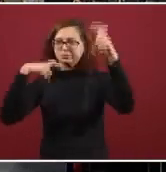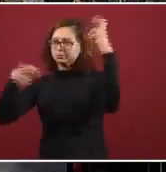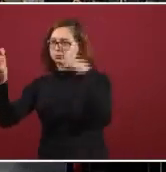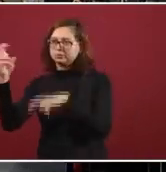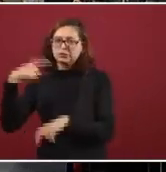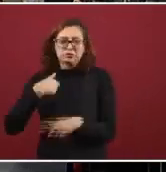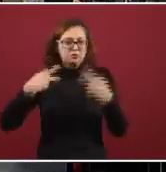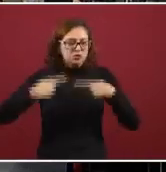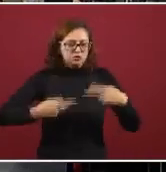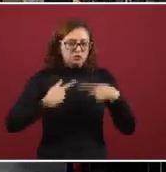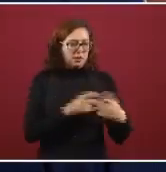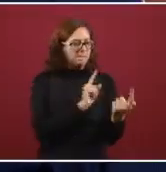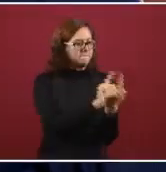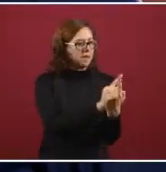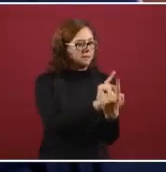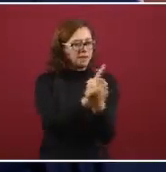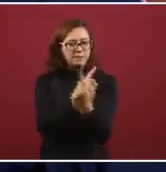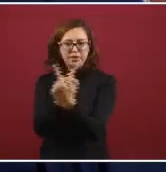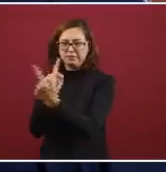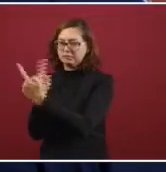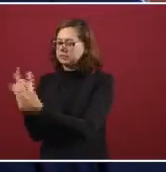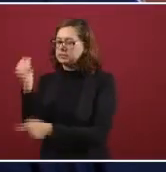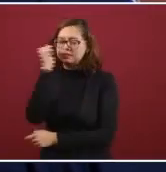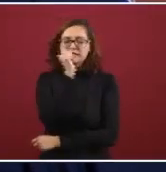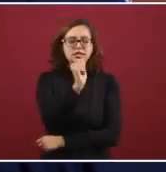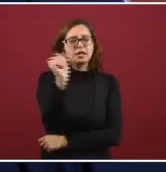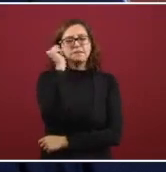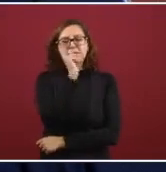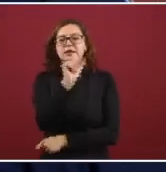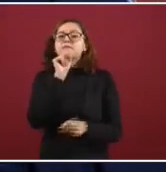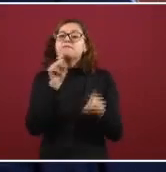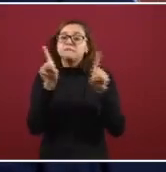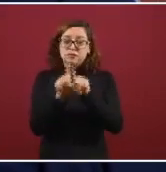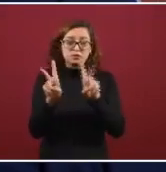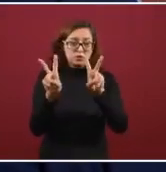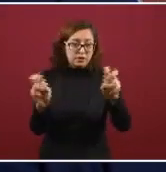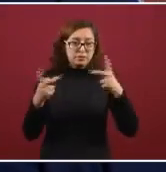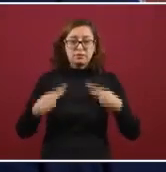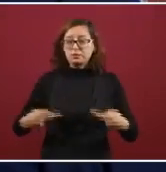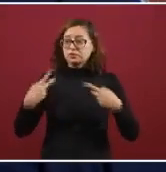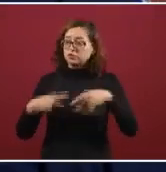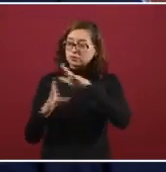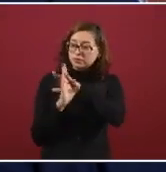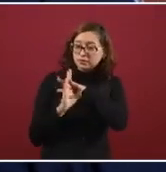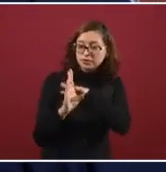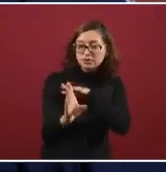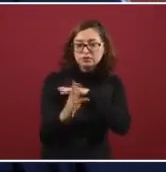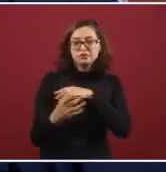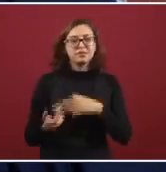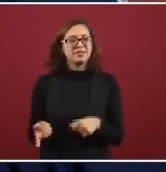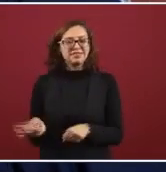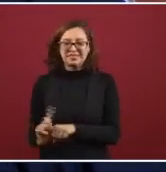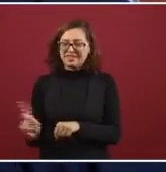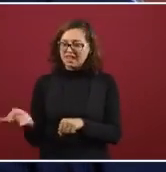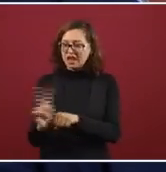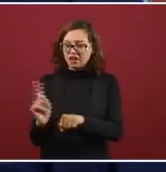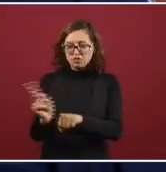ciudadanos, también pendiente de los migrantes. Le diría que todos los